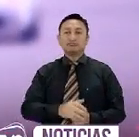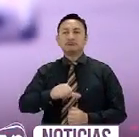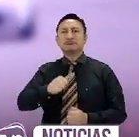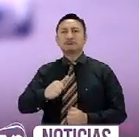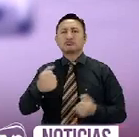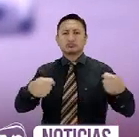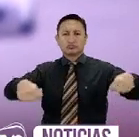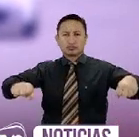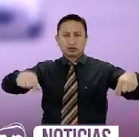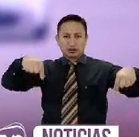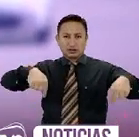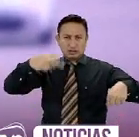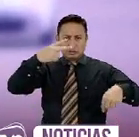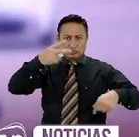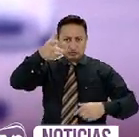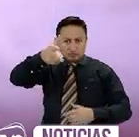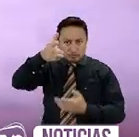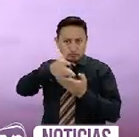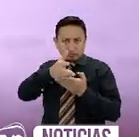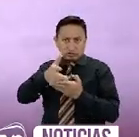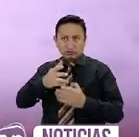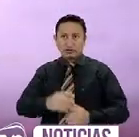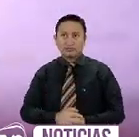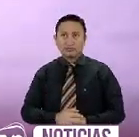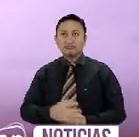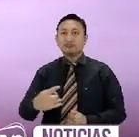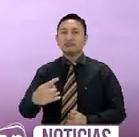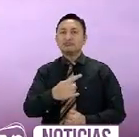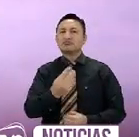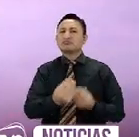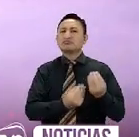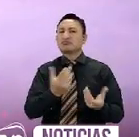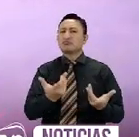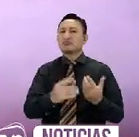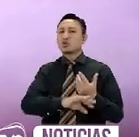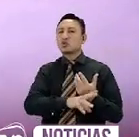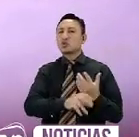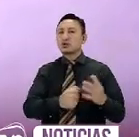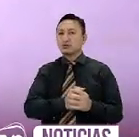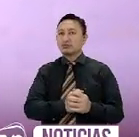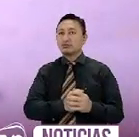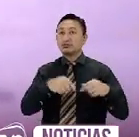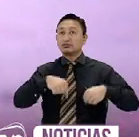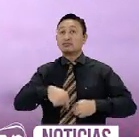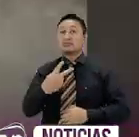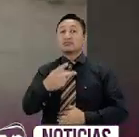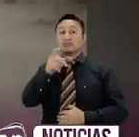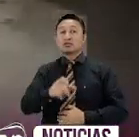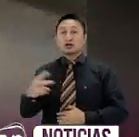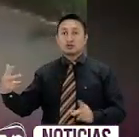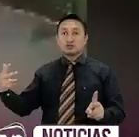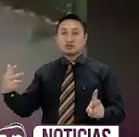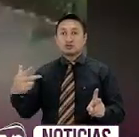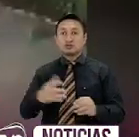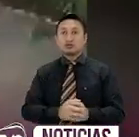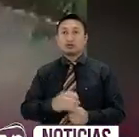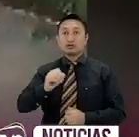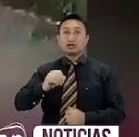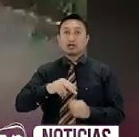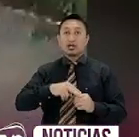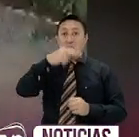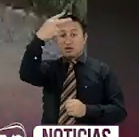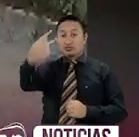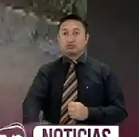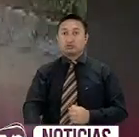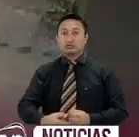son captados por las cámaras de seguridad de cómo actúan para hacer de las suyas. Persiguen a dos personas. Una de ellas decide lanzarse a la